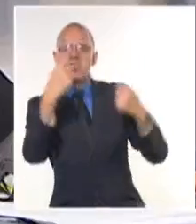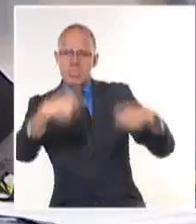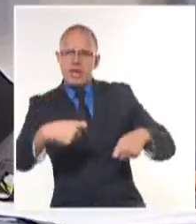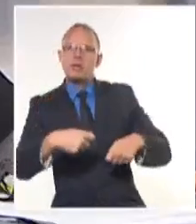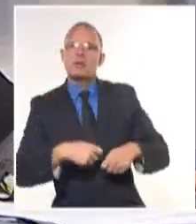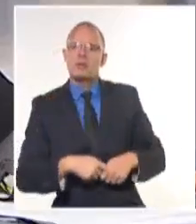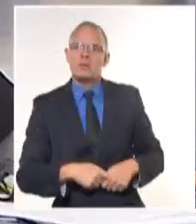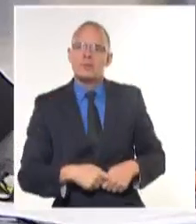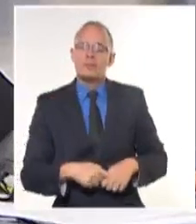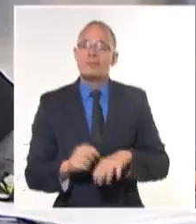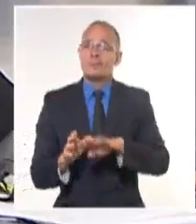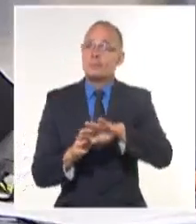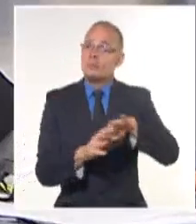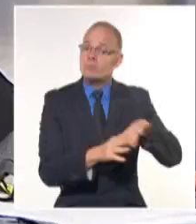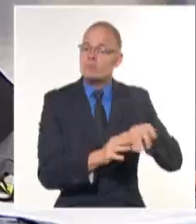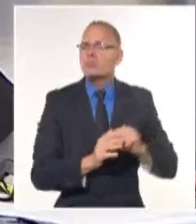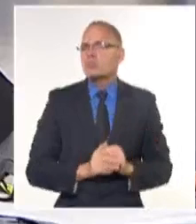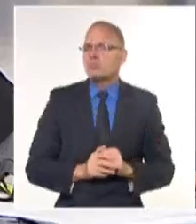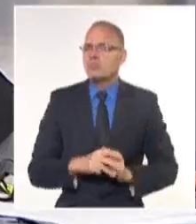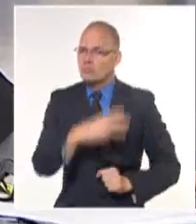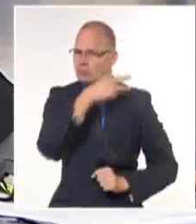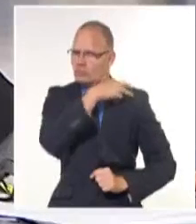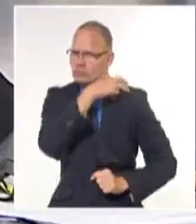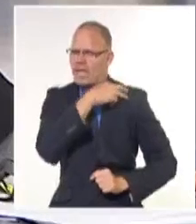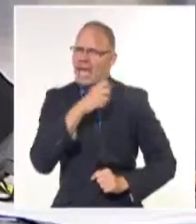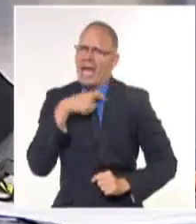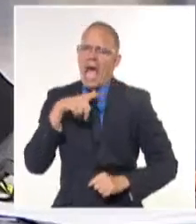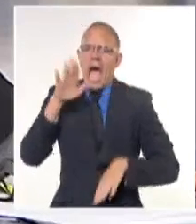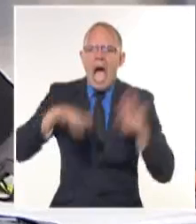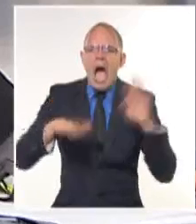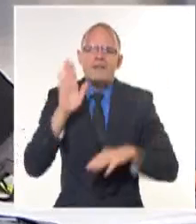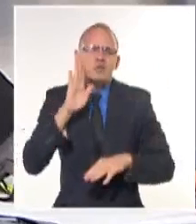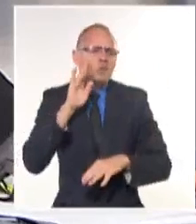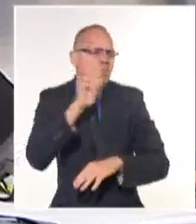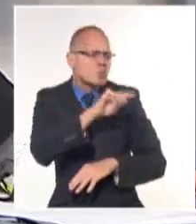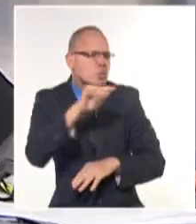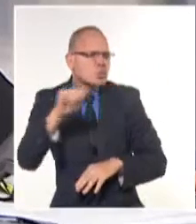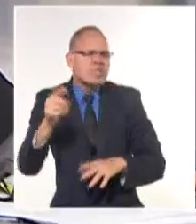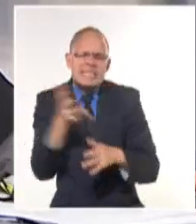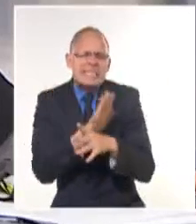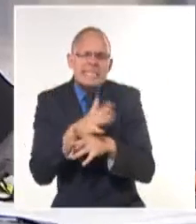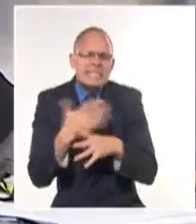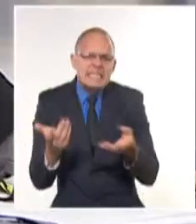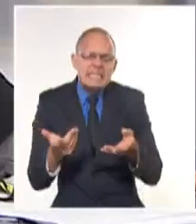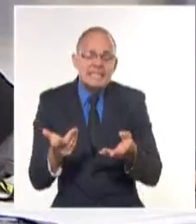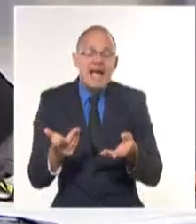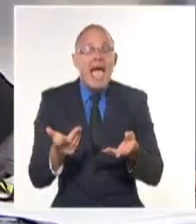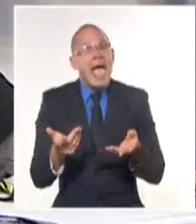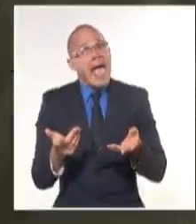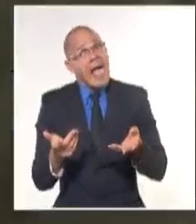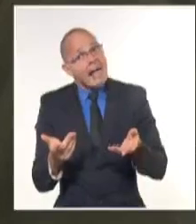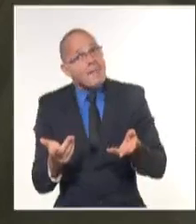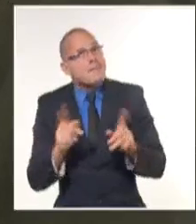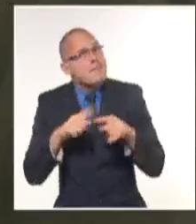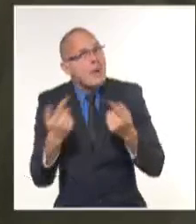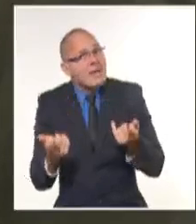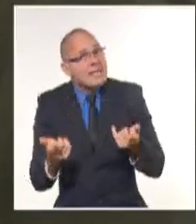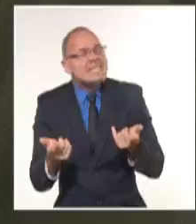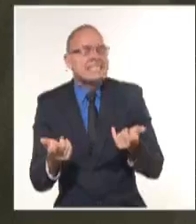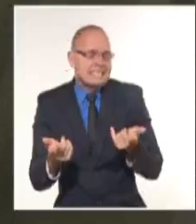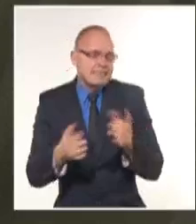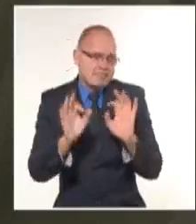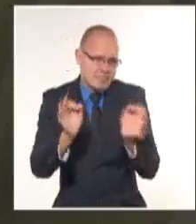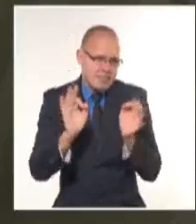casi siempre donde ocurren estas cosas es donde más oscuridad había, donde las decisiones eran de un gran cacique que no... Donde menos